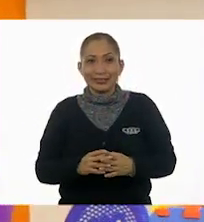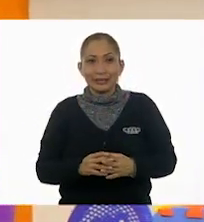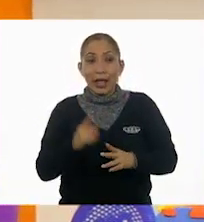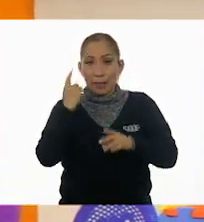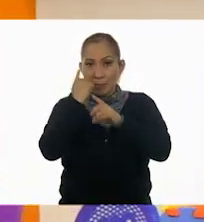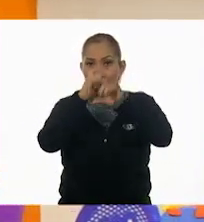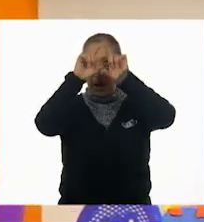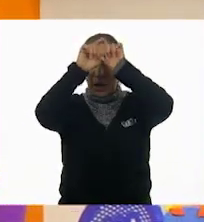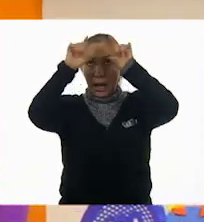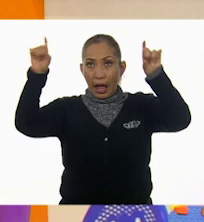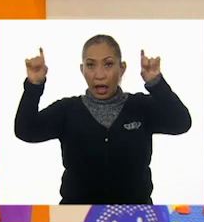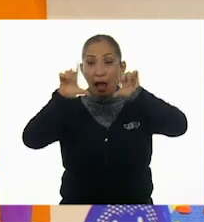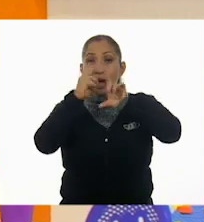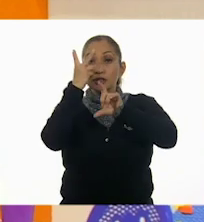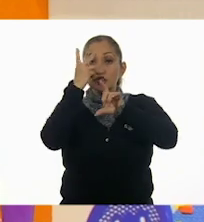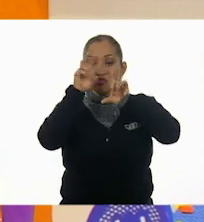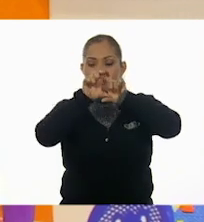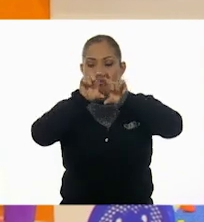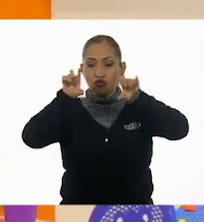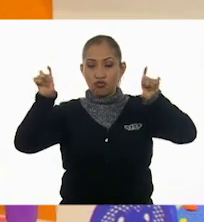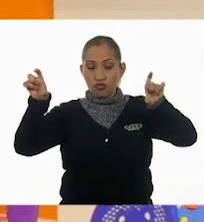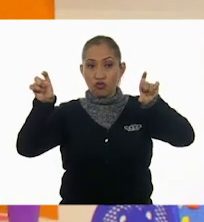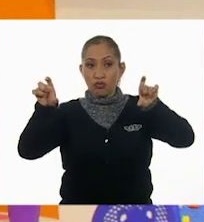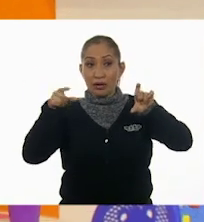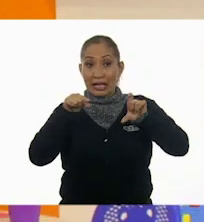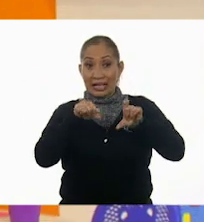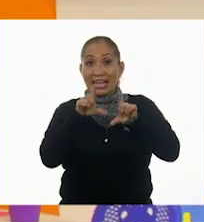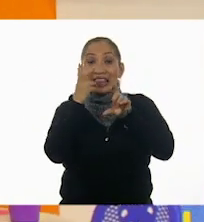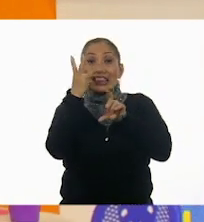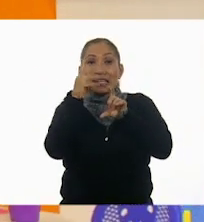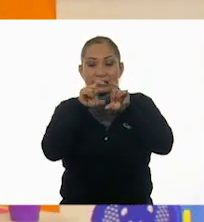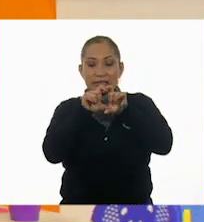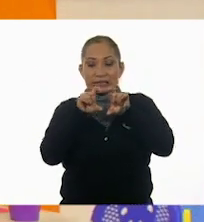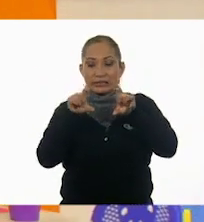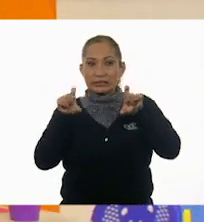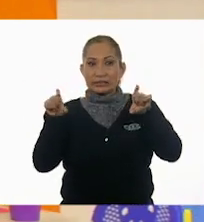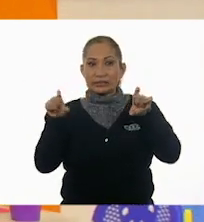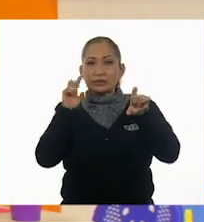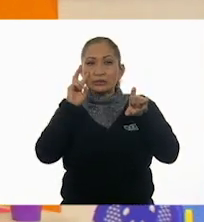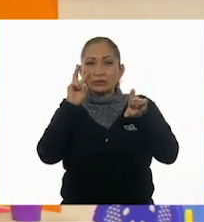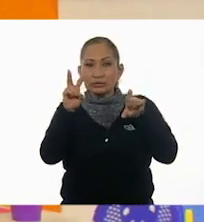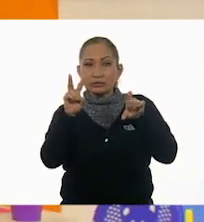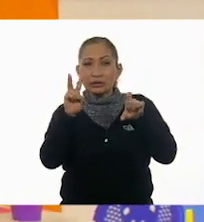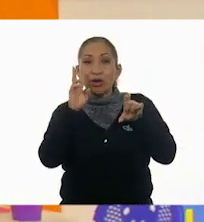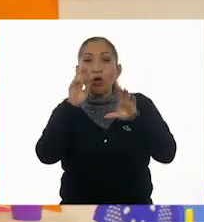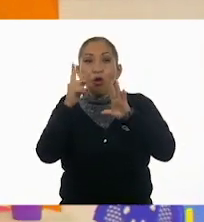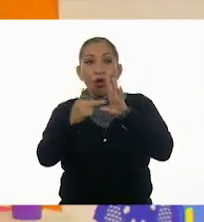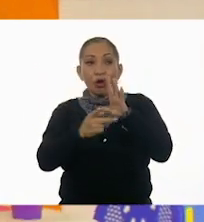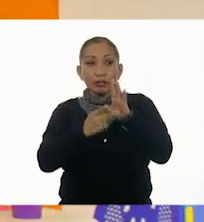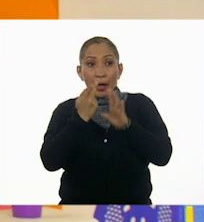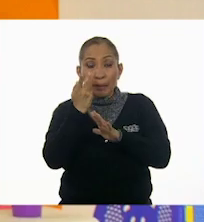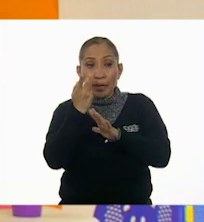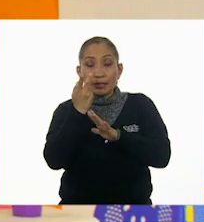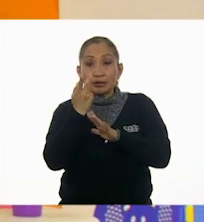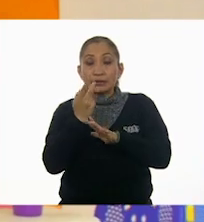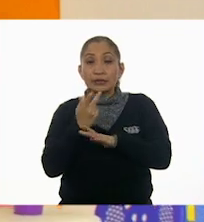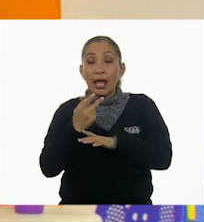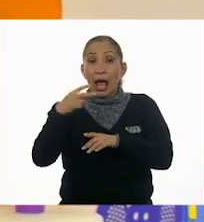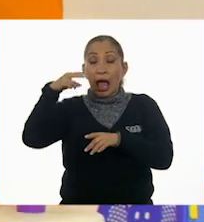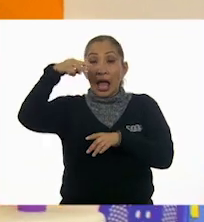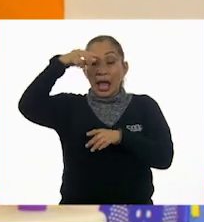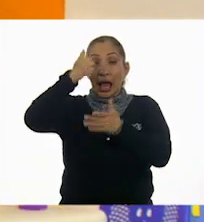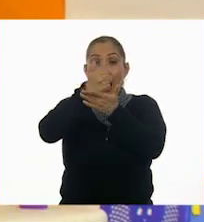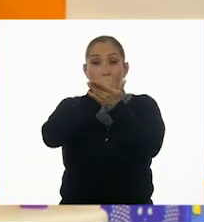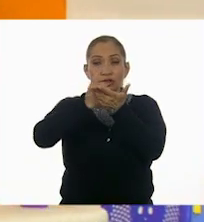fue la primera, esta fue la segunda, esta es la tercera. Aquí se repite como en la primera, el